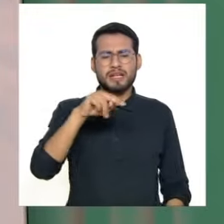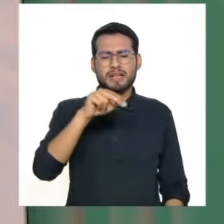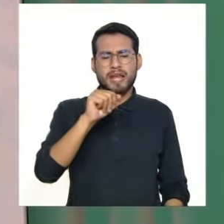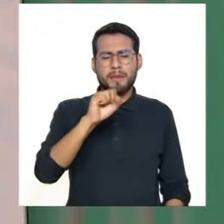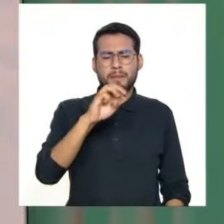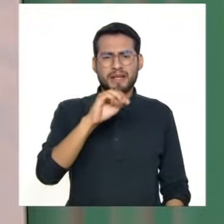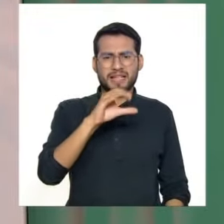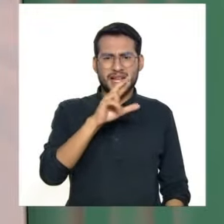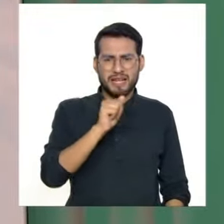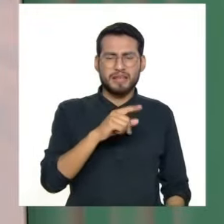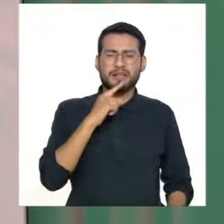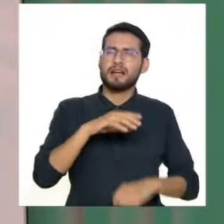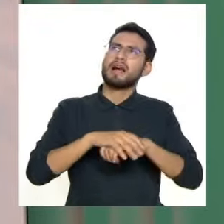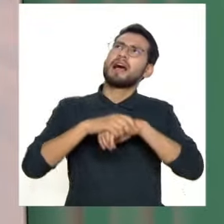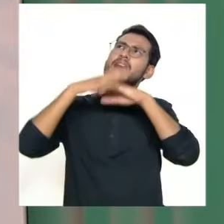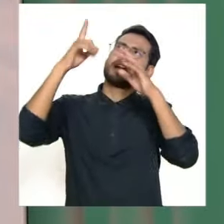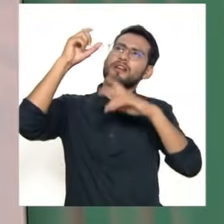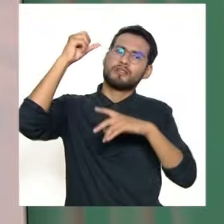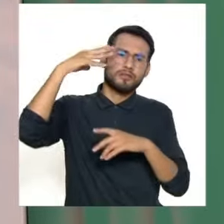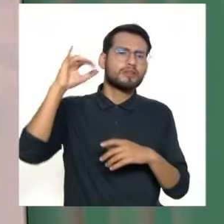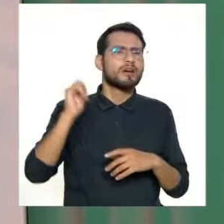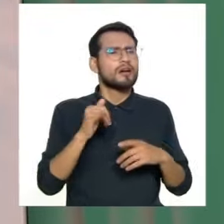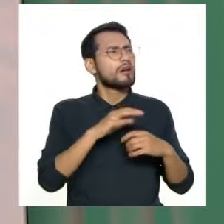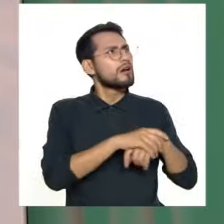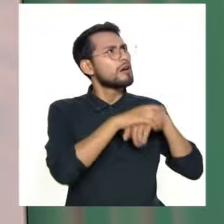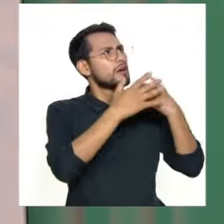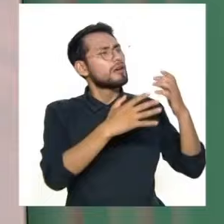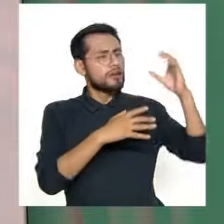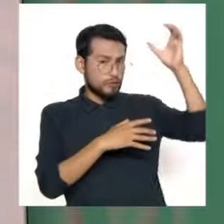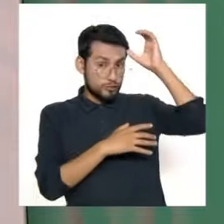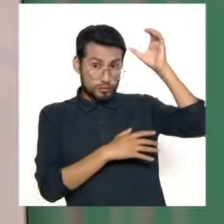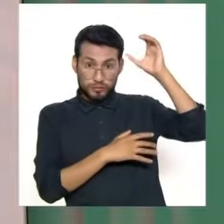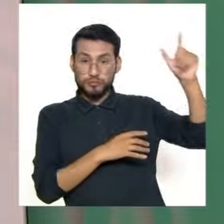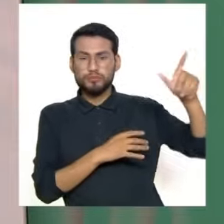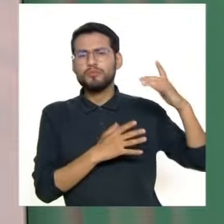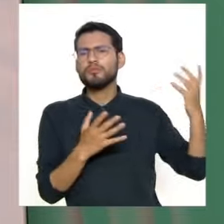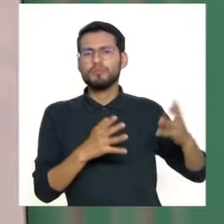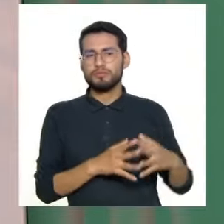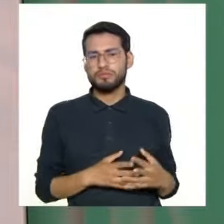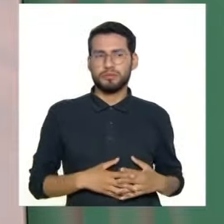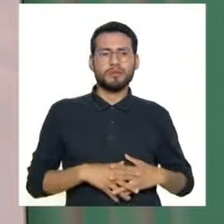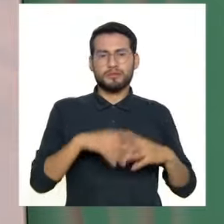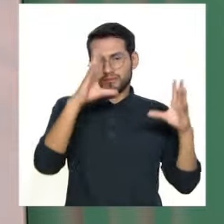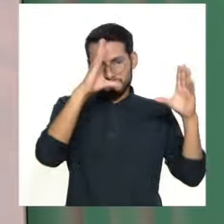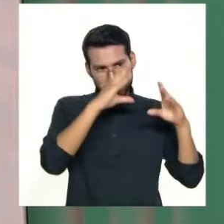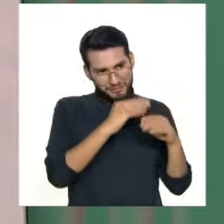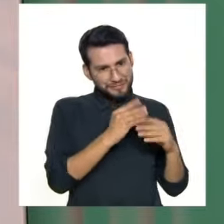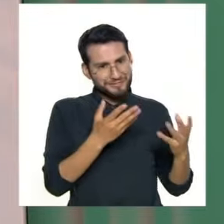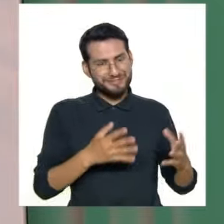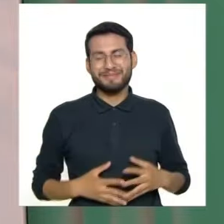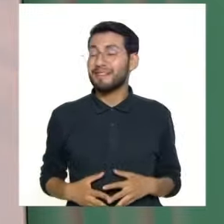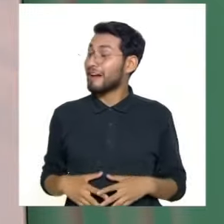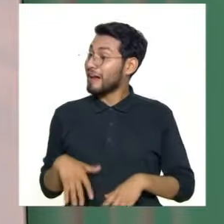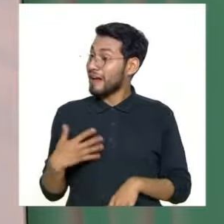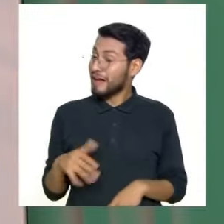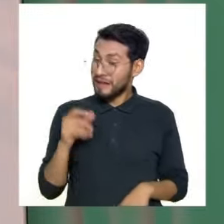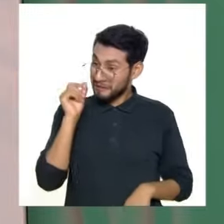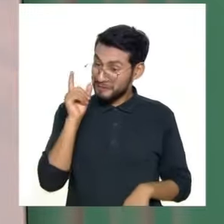carara significa saludo también hay saludo la luna que es chandra namas carara que se hace en la noche